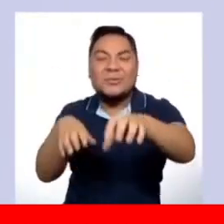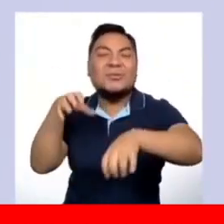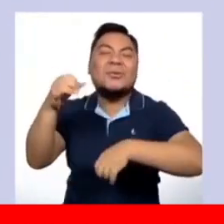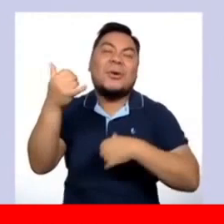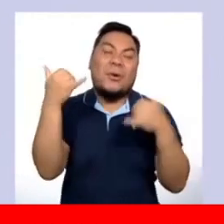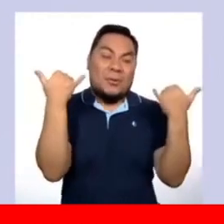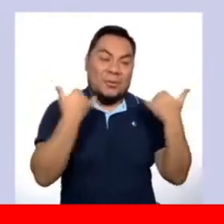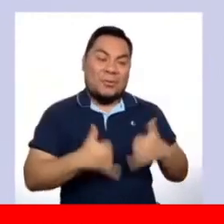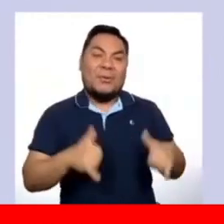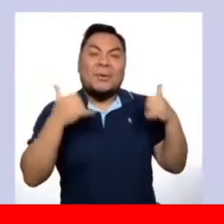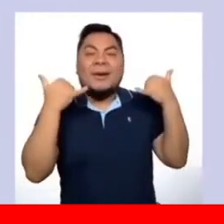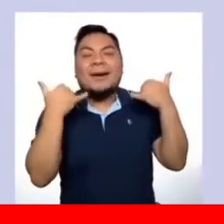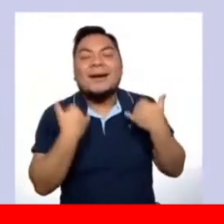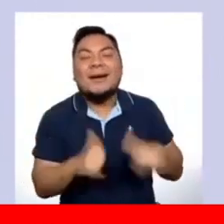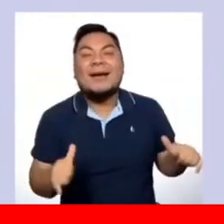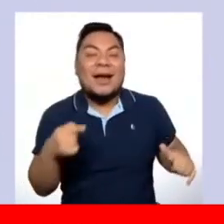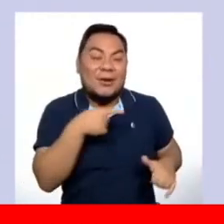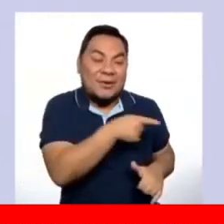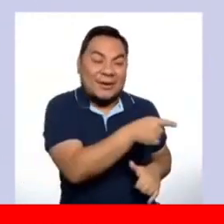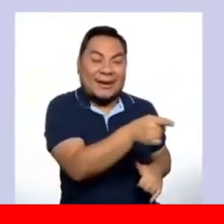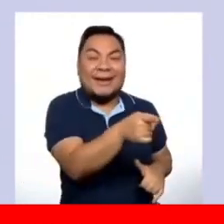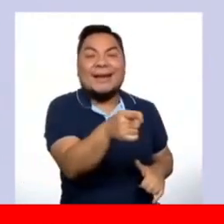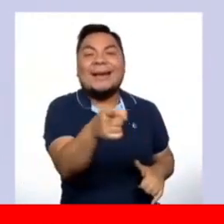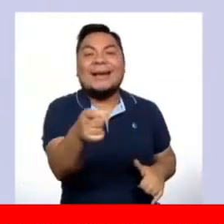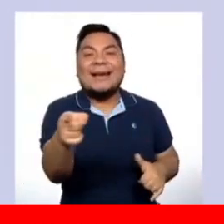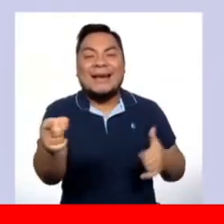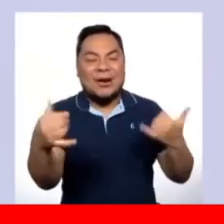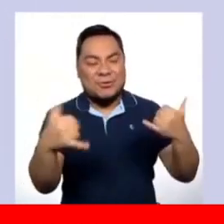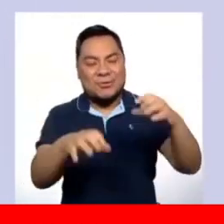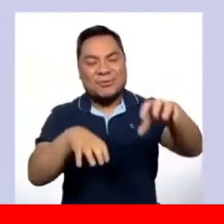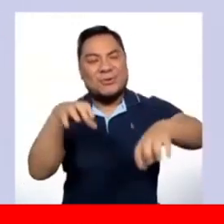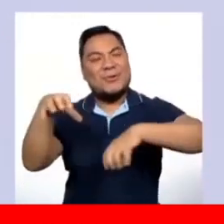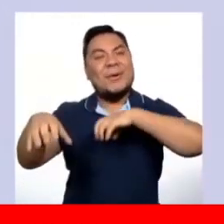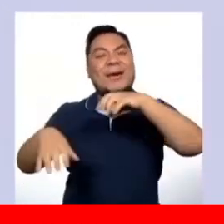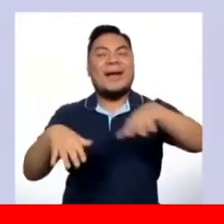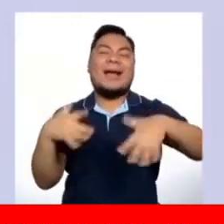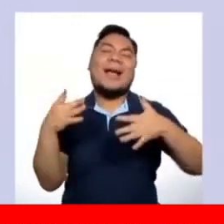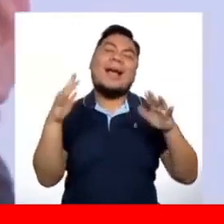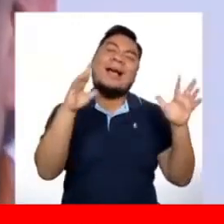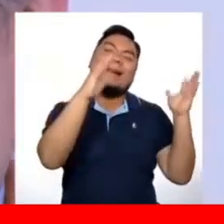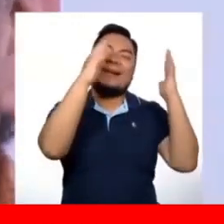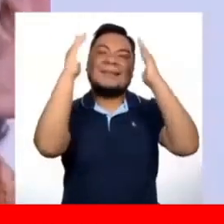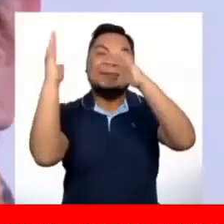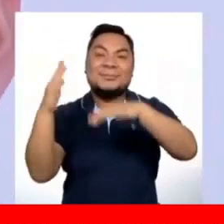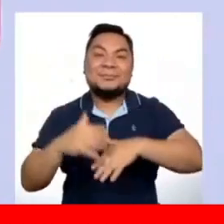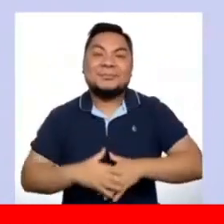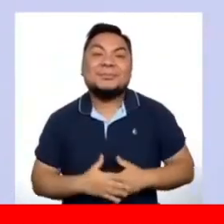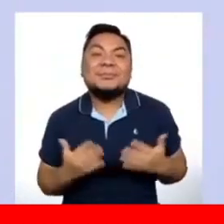Con ellas